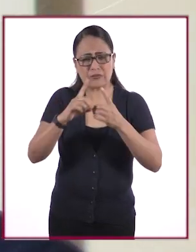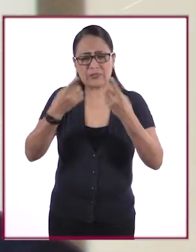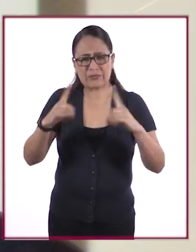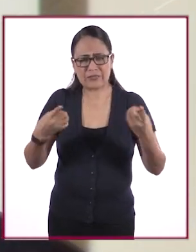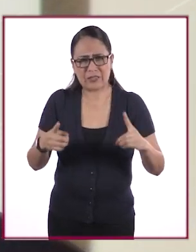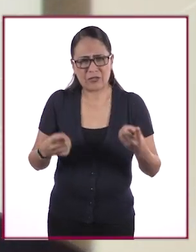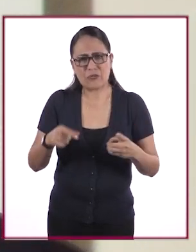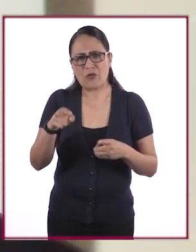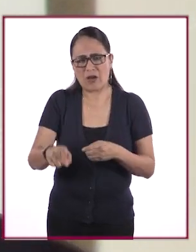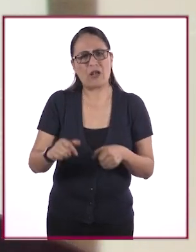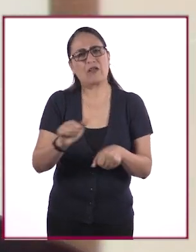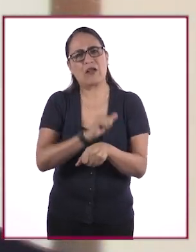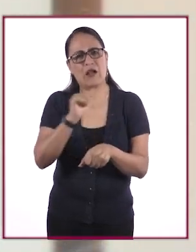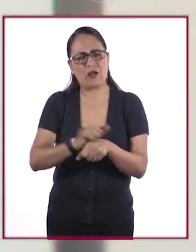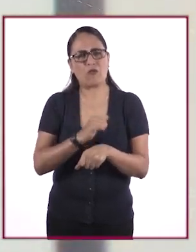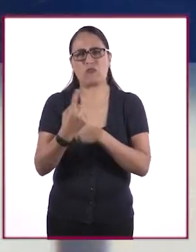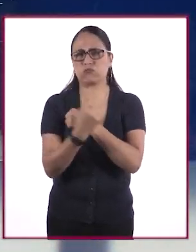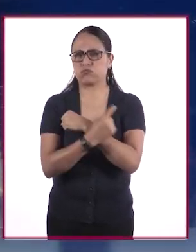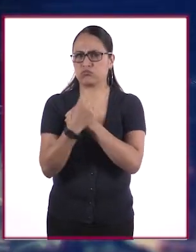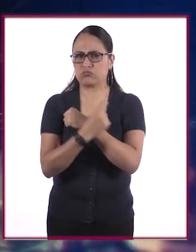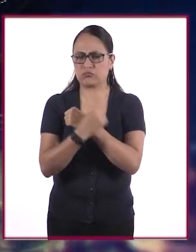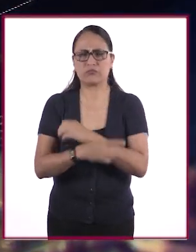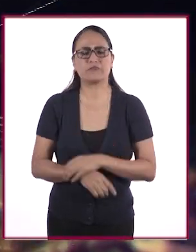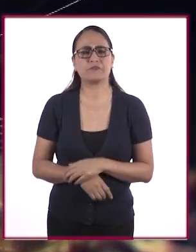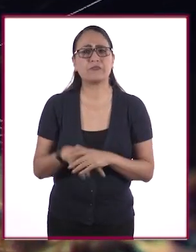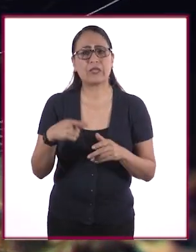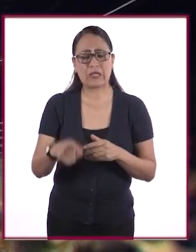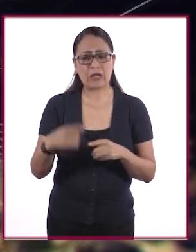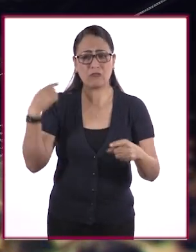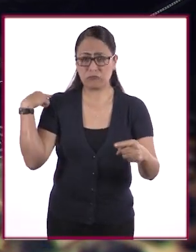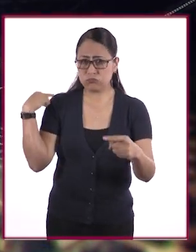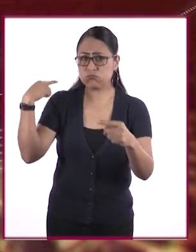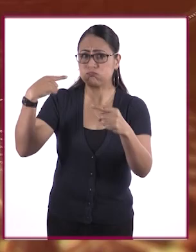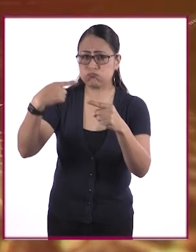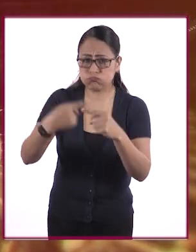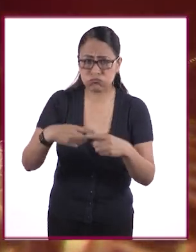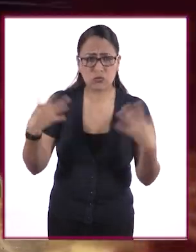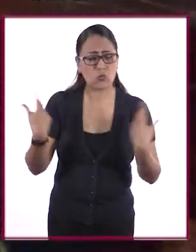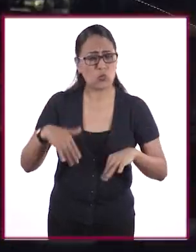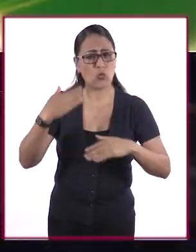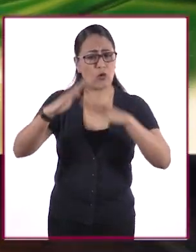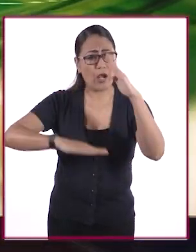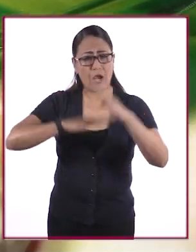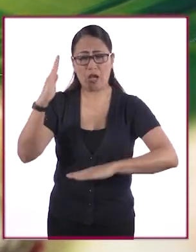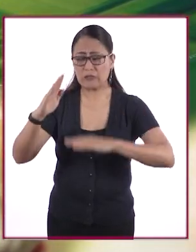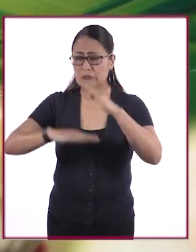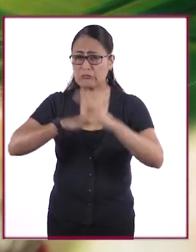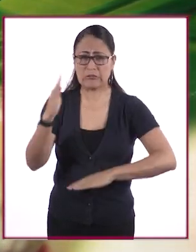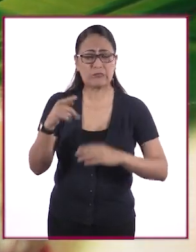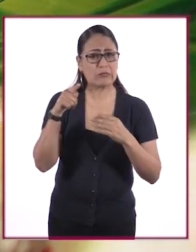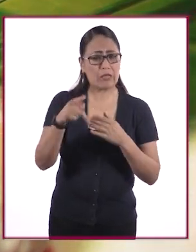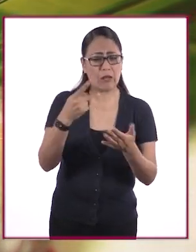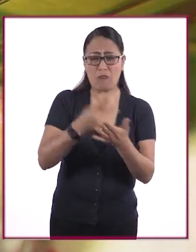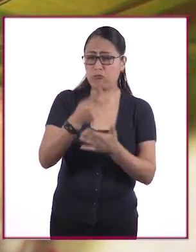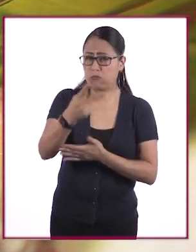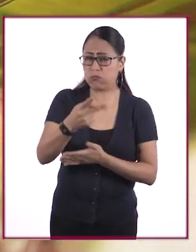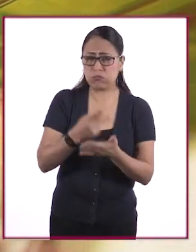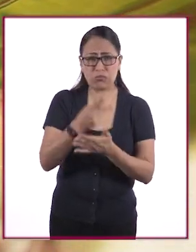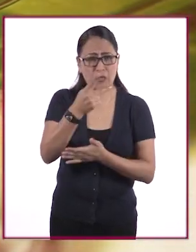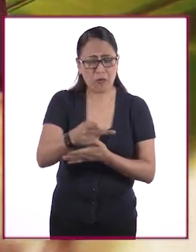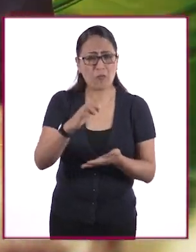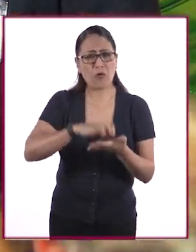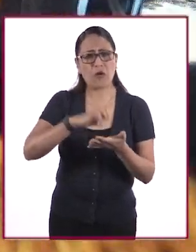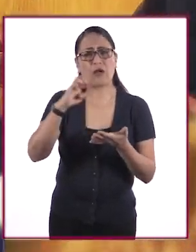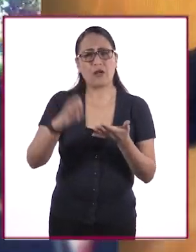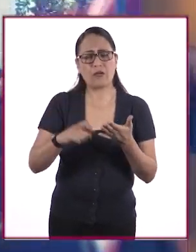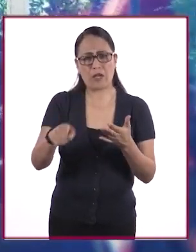primeros vehículos autónomos. A lo largo de su fructífera trayectoria científica, ha recibido diversos galardones,